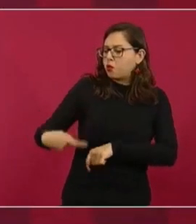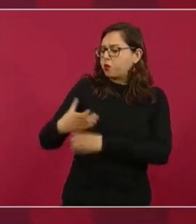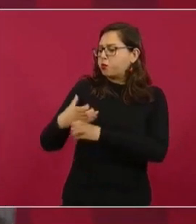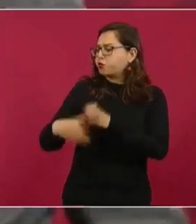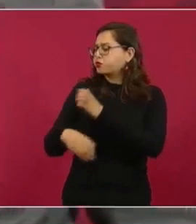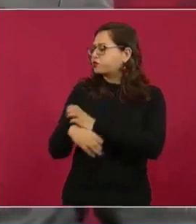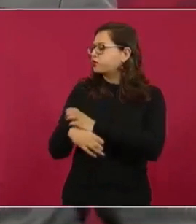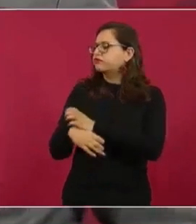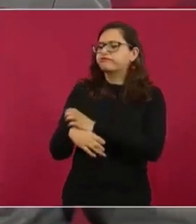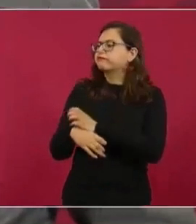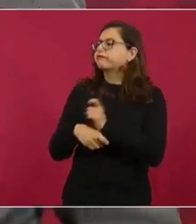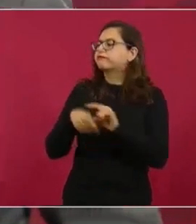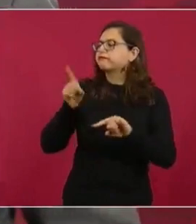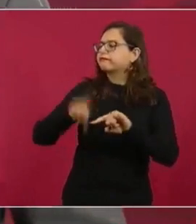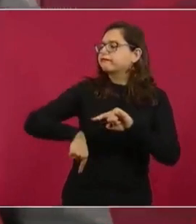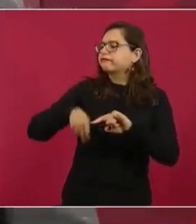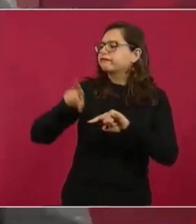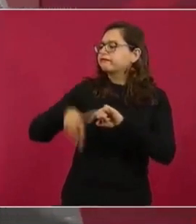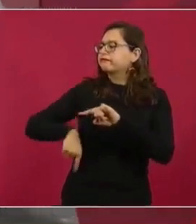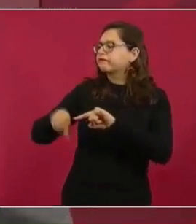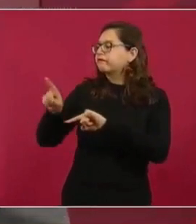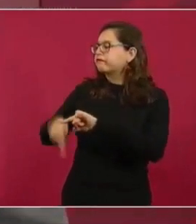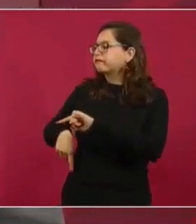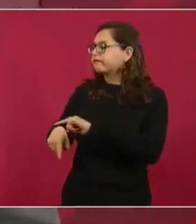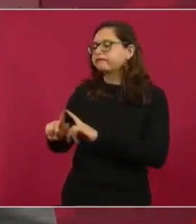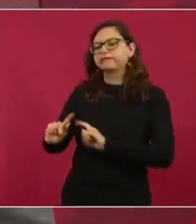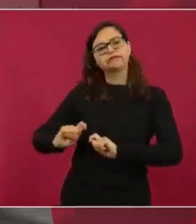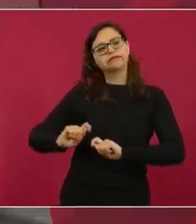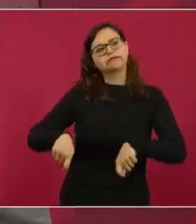aglutina a los de arriba,